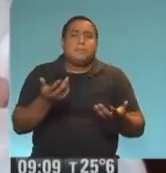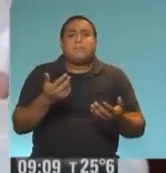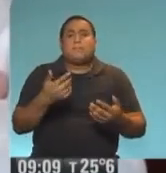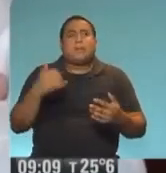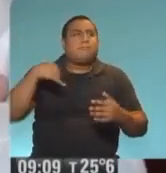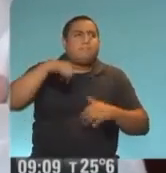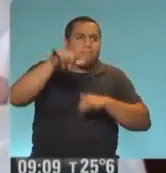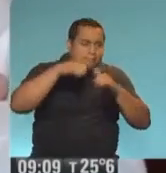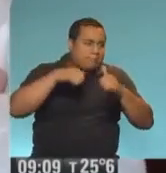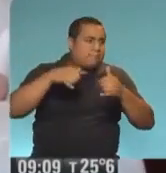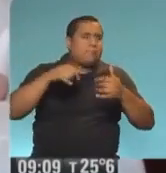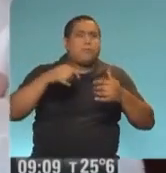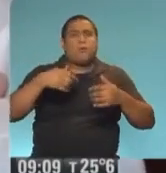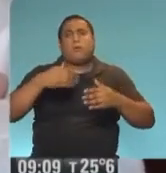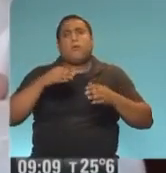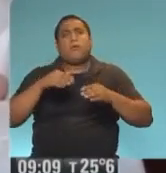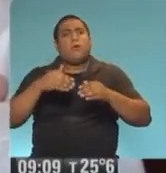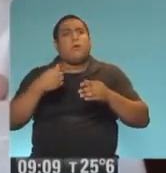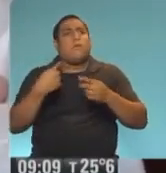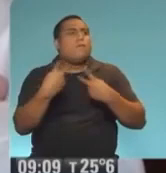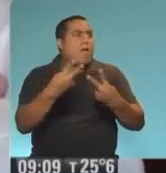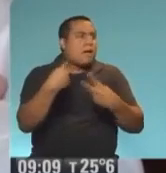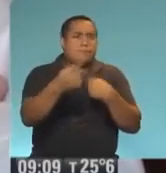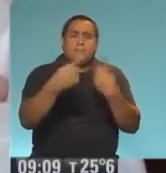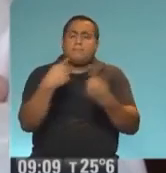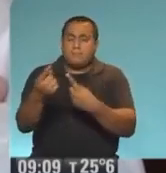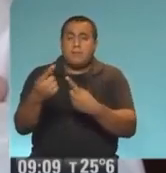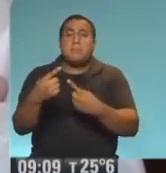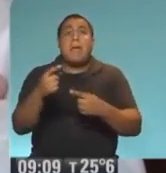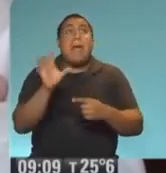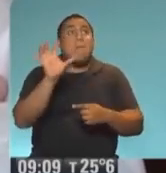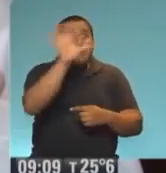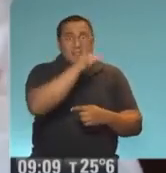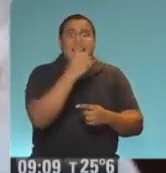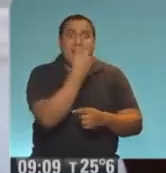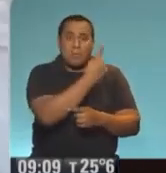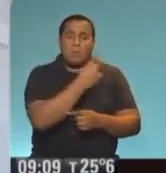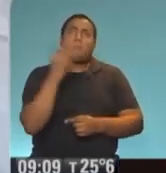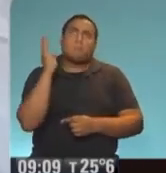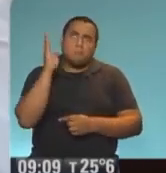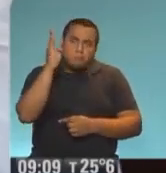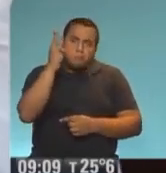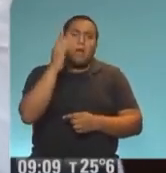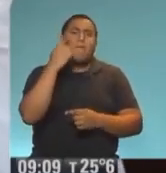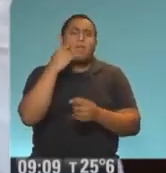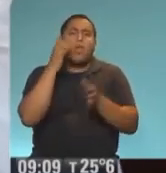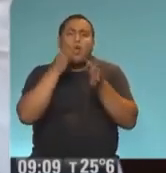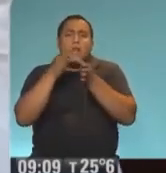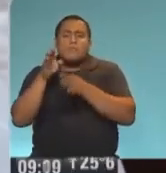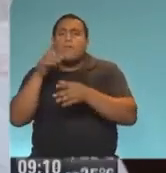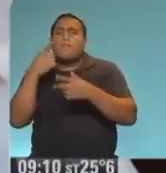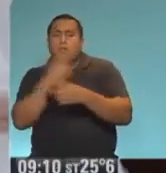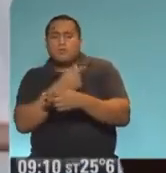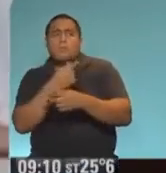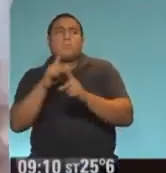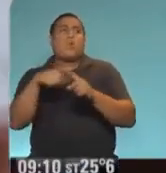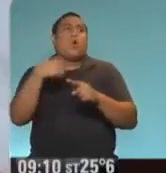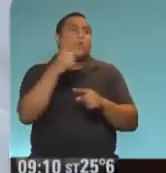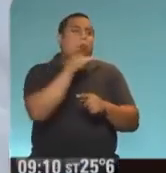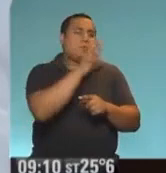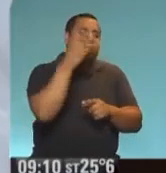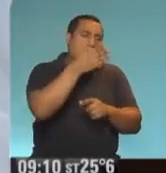aéreas. ¿Qué quiero decir con esto? Fuimos a cada una de las provincias y programamos con ellos la vacunación. Y también en ese programa